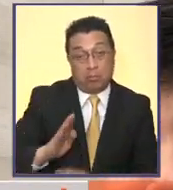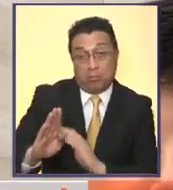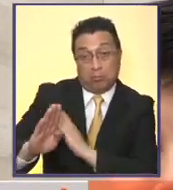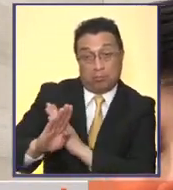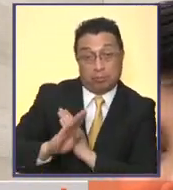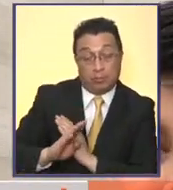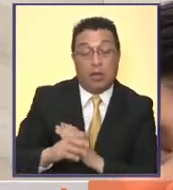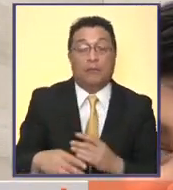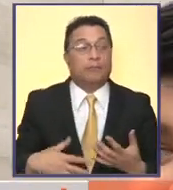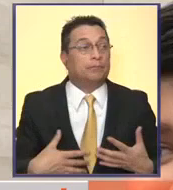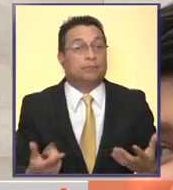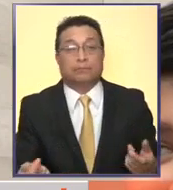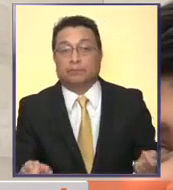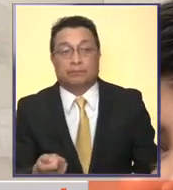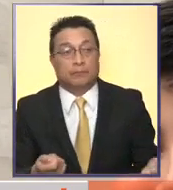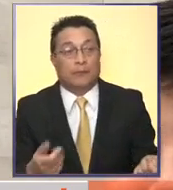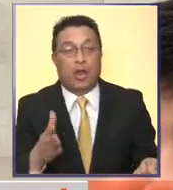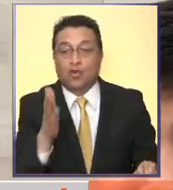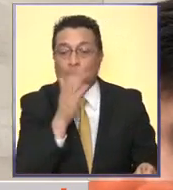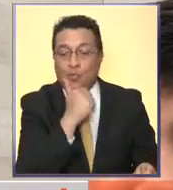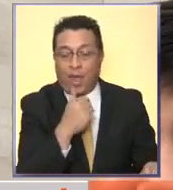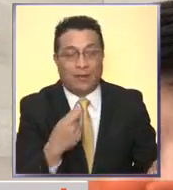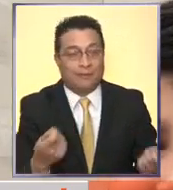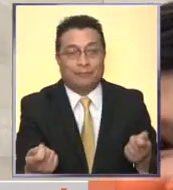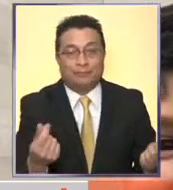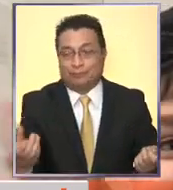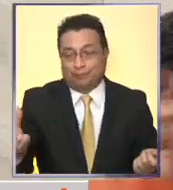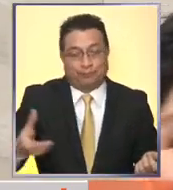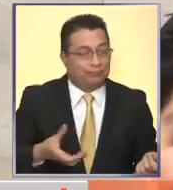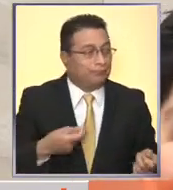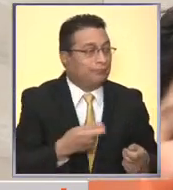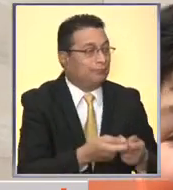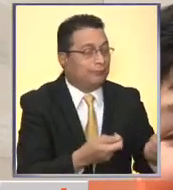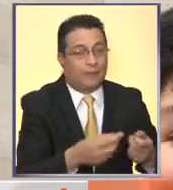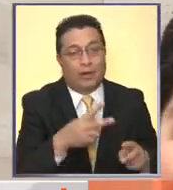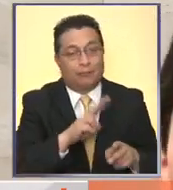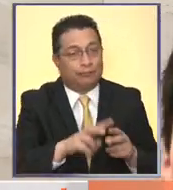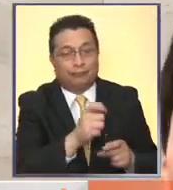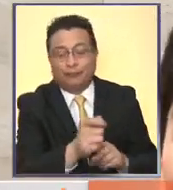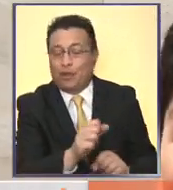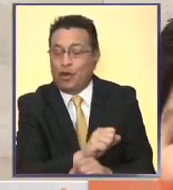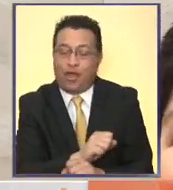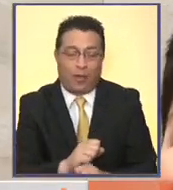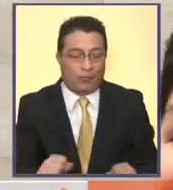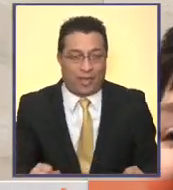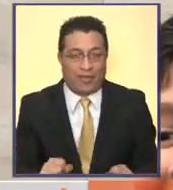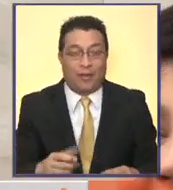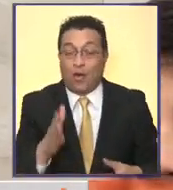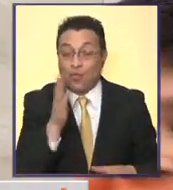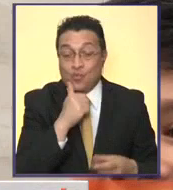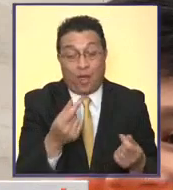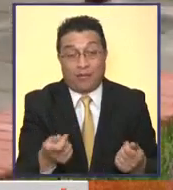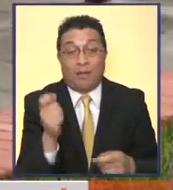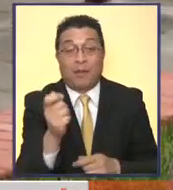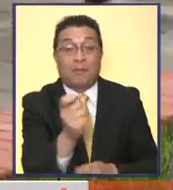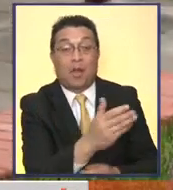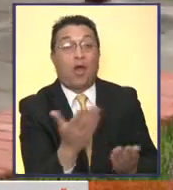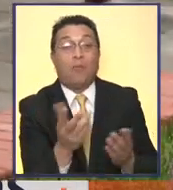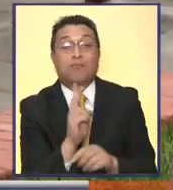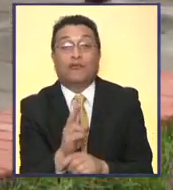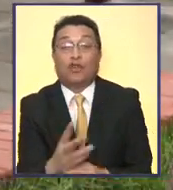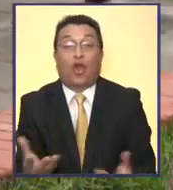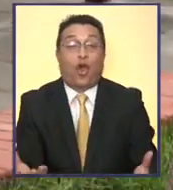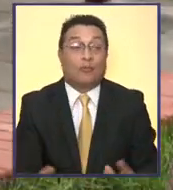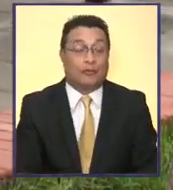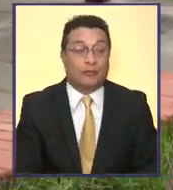lucro, no teníamos la subvención para poder sostener el colegio. Entonces, no había dinero para poder pagar a los profesores. Y estuvimos un